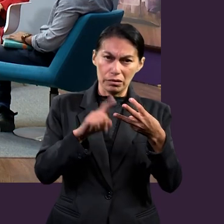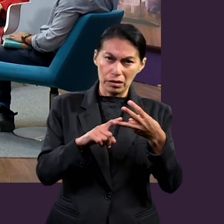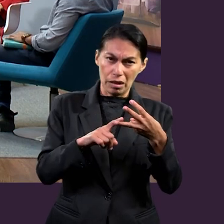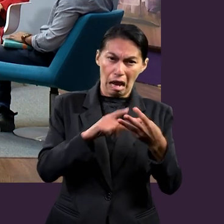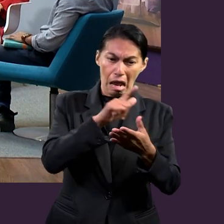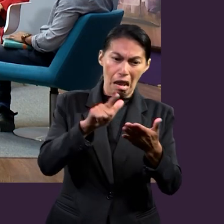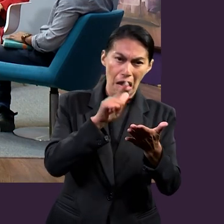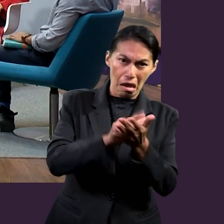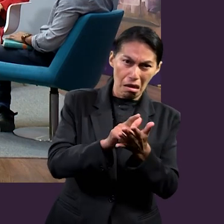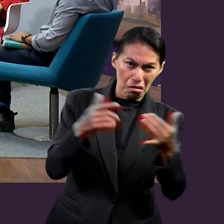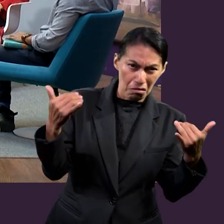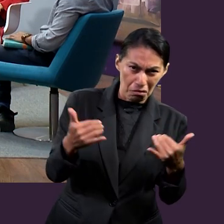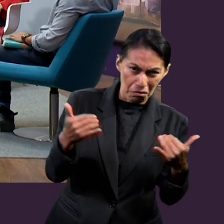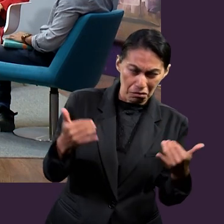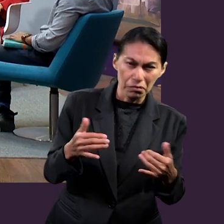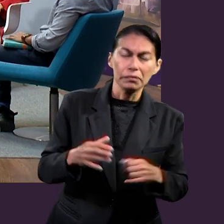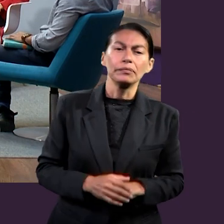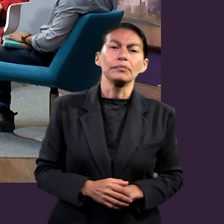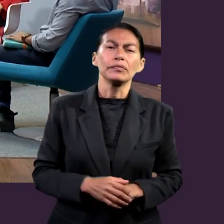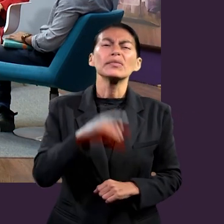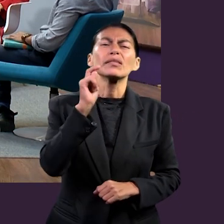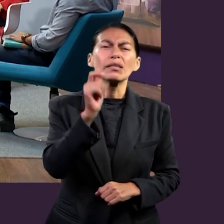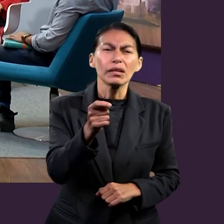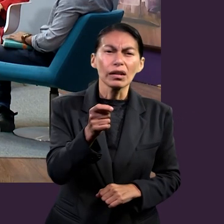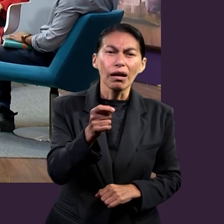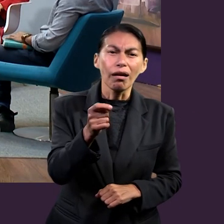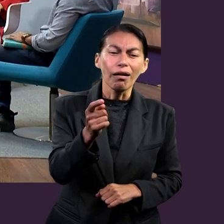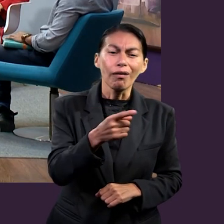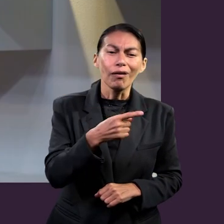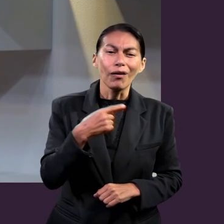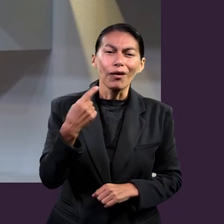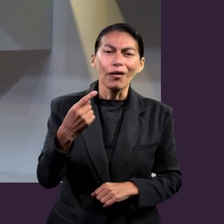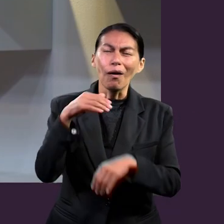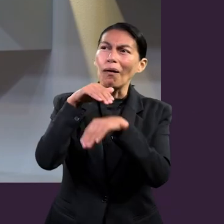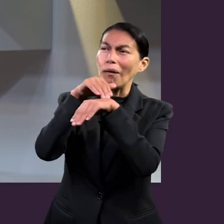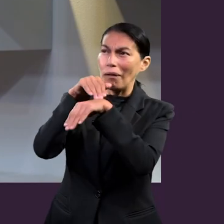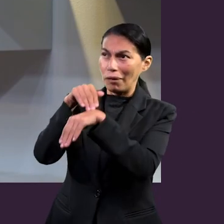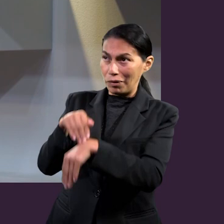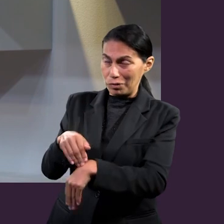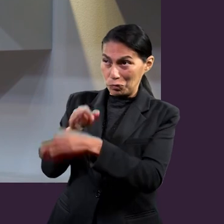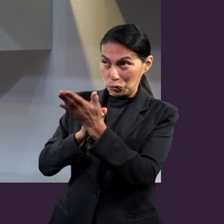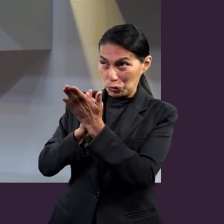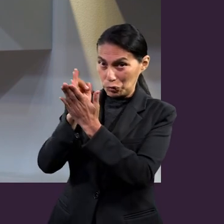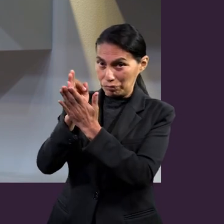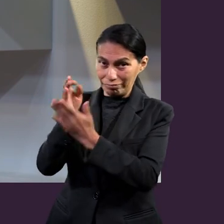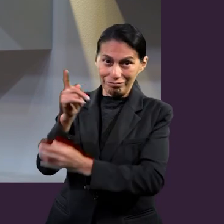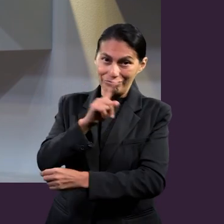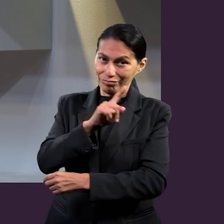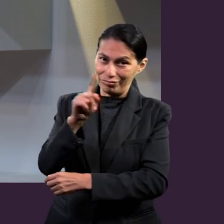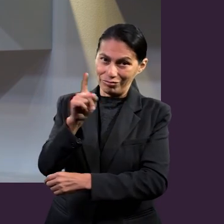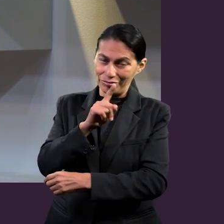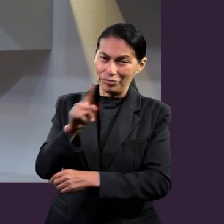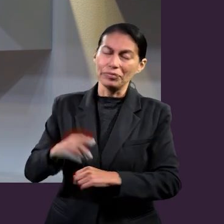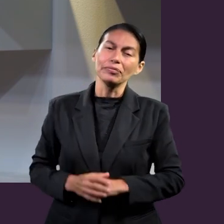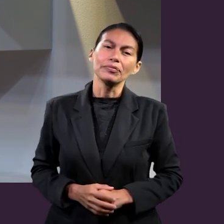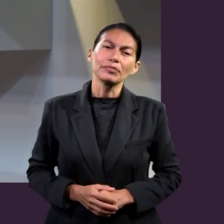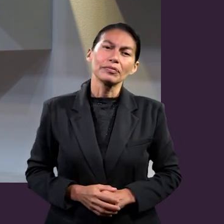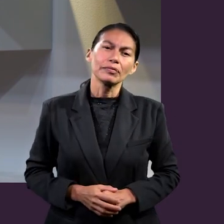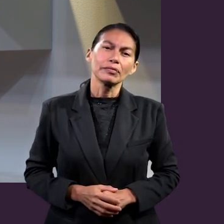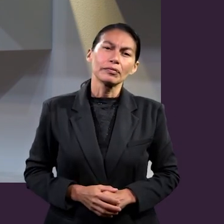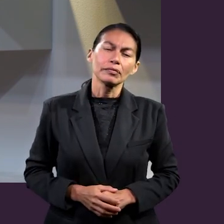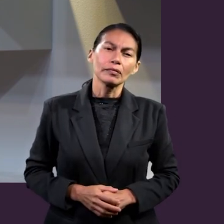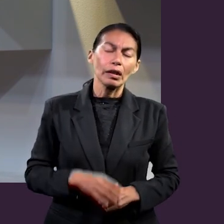la transgresión de la ley. ¿Qué significa cuando uno no vive de acuerdo a las expectativas de la ley?